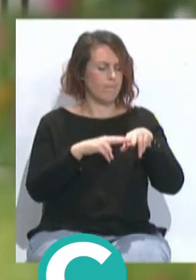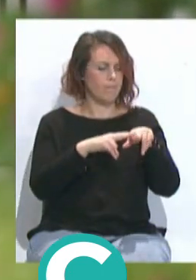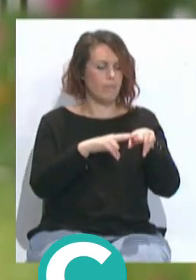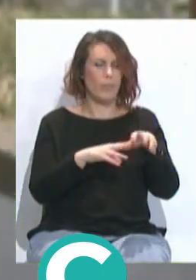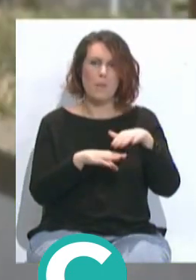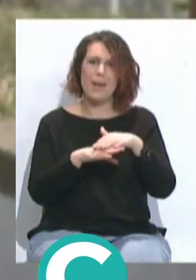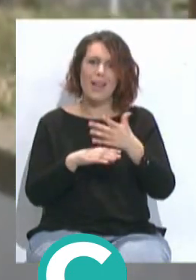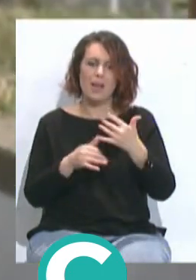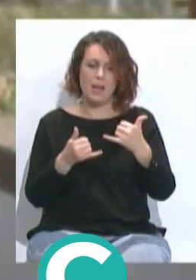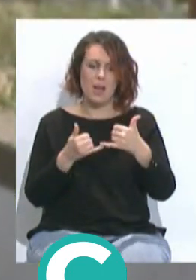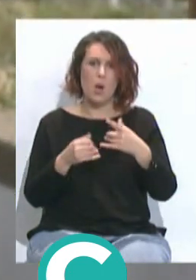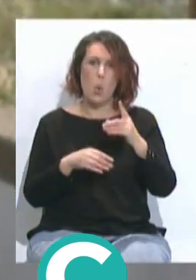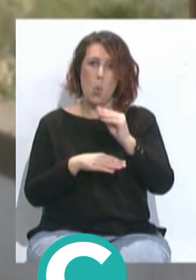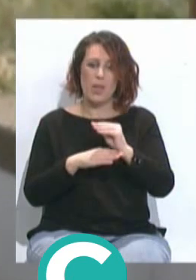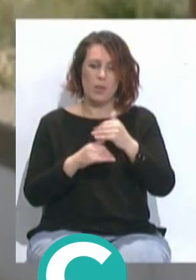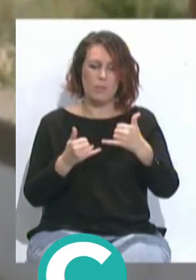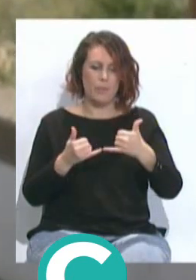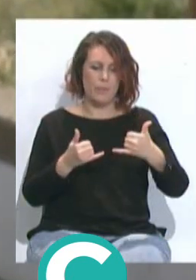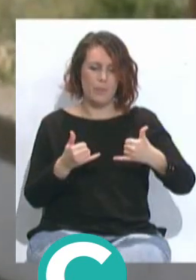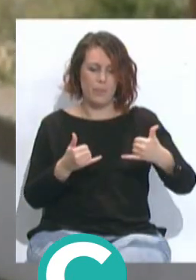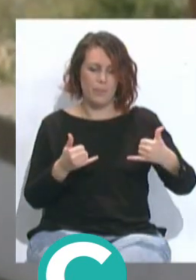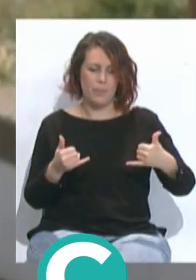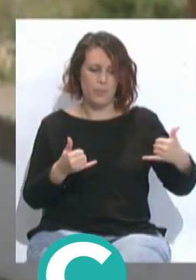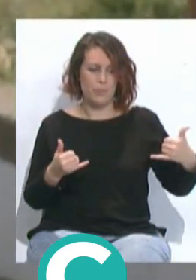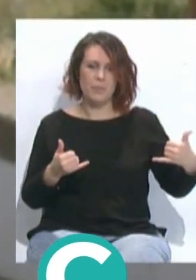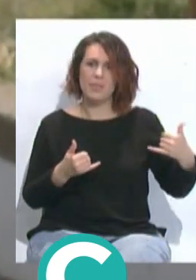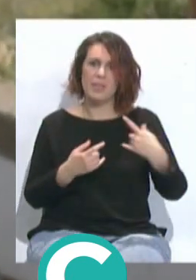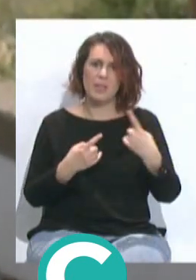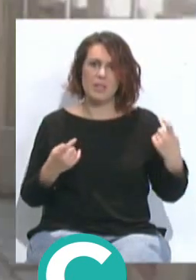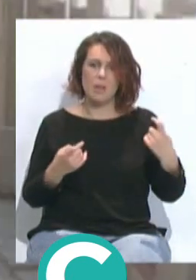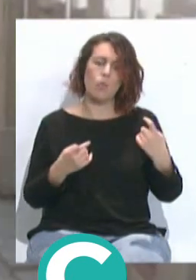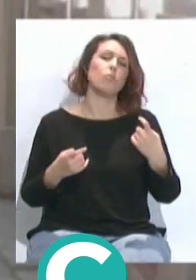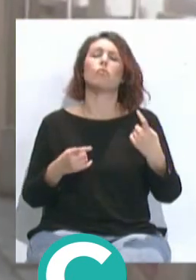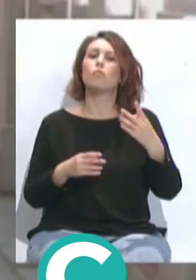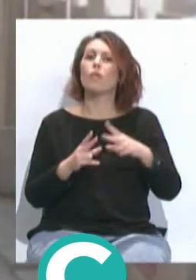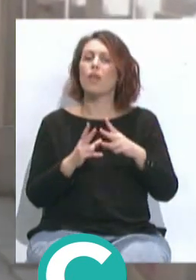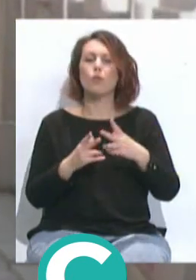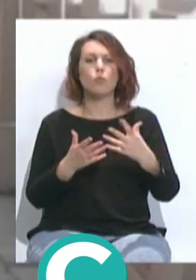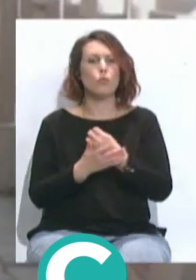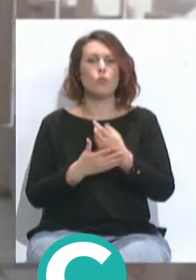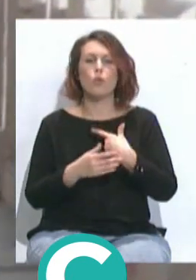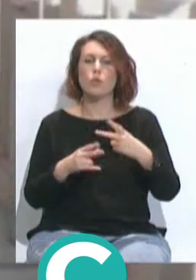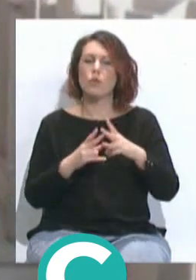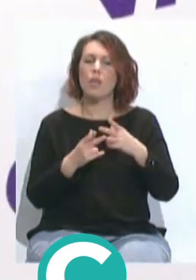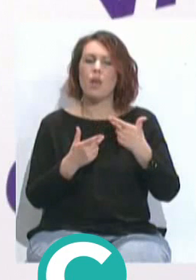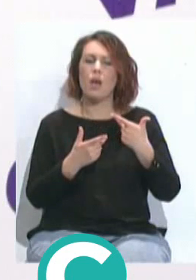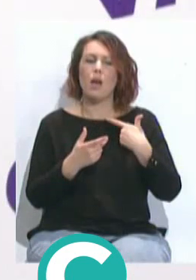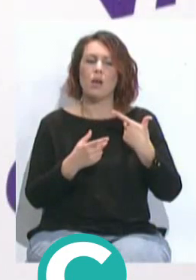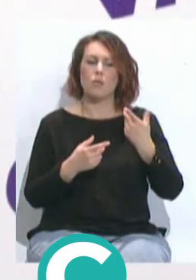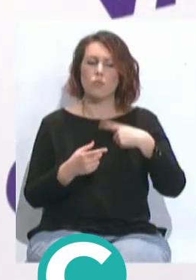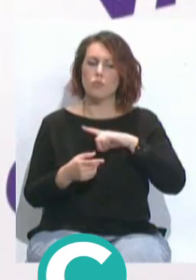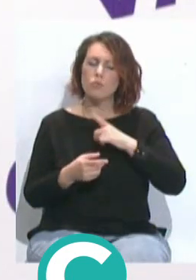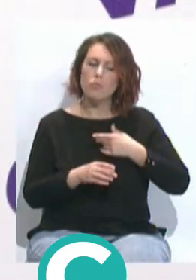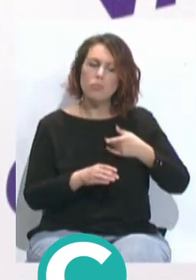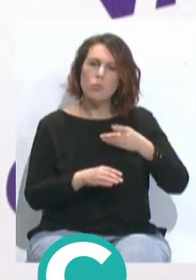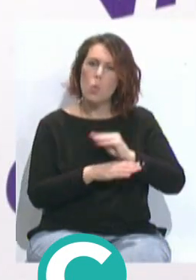esos cuidados, diciéndonos que necesitamos que desde toda la sociedad y de todas las partes de la sociedad nos impliquemos